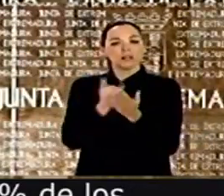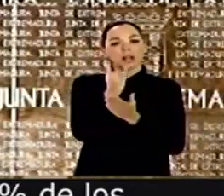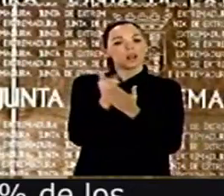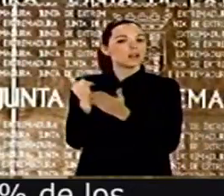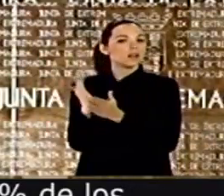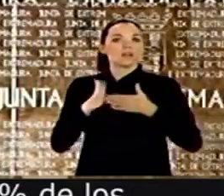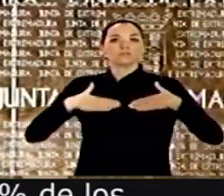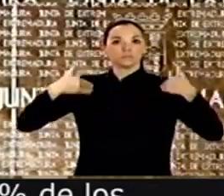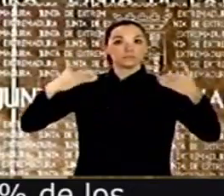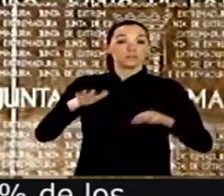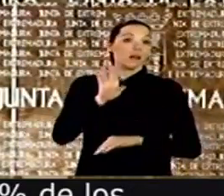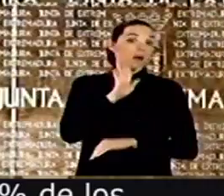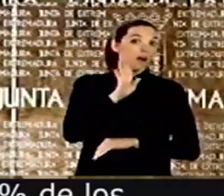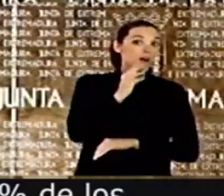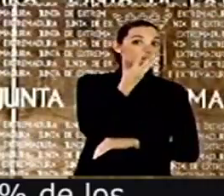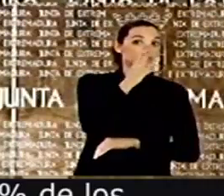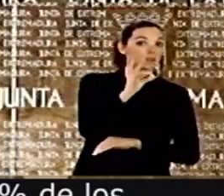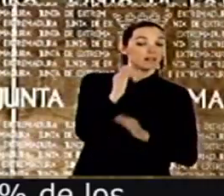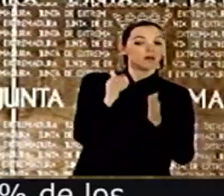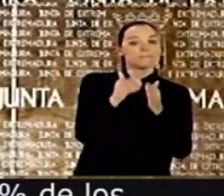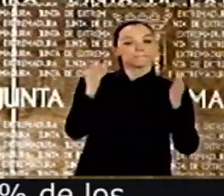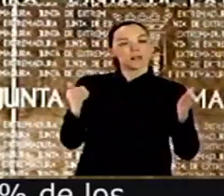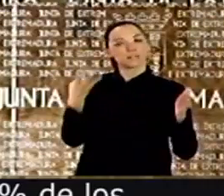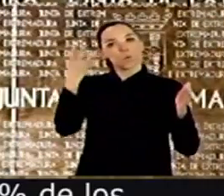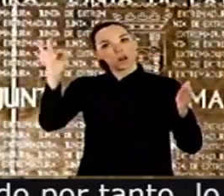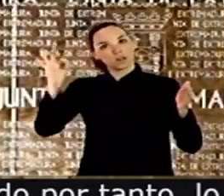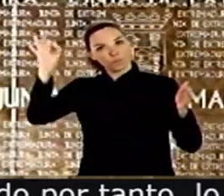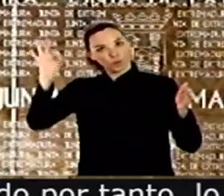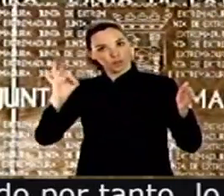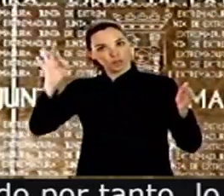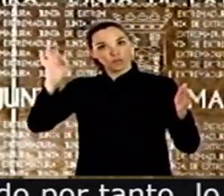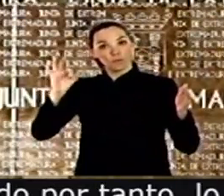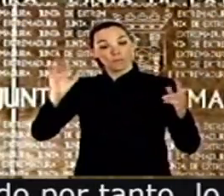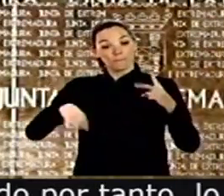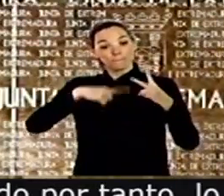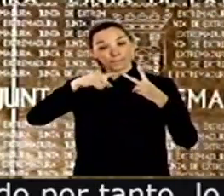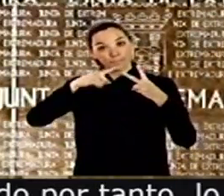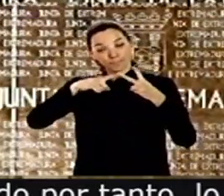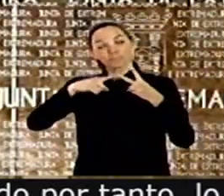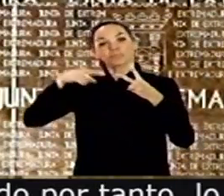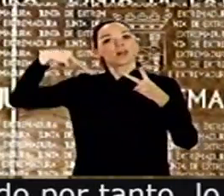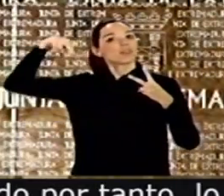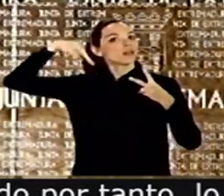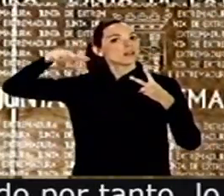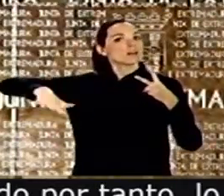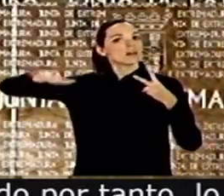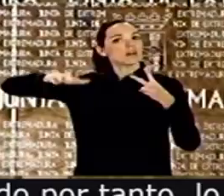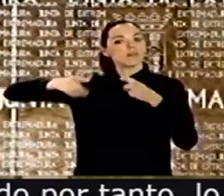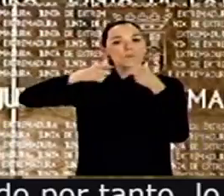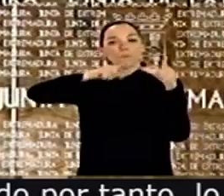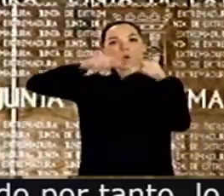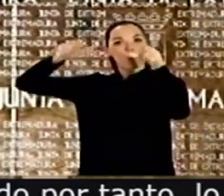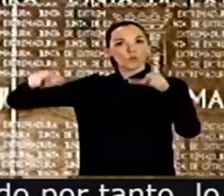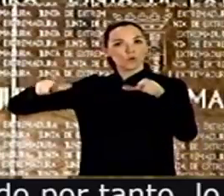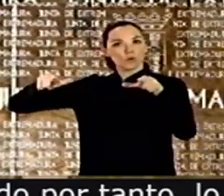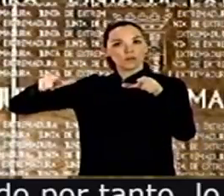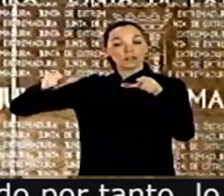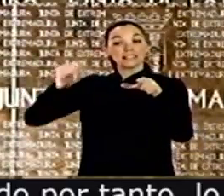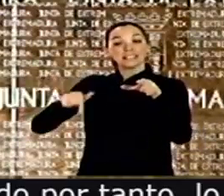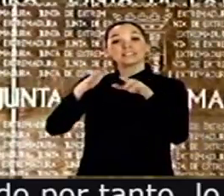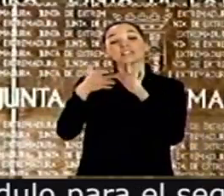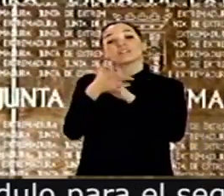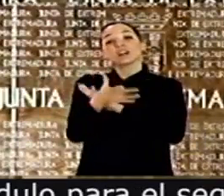subvencionado del 30% al 40%, y la creación del módulo para el seguro de la cereza, que se subvencionará hasta el